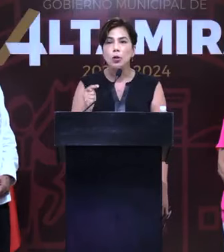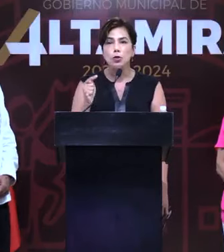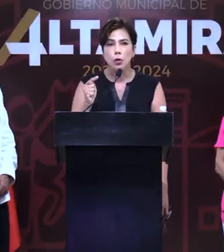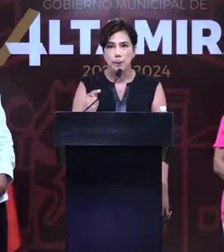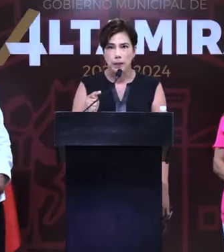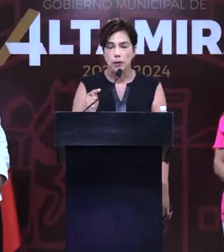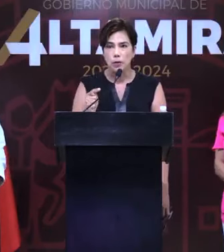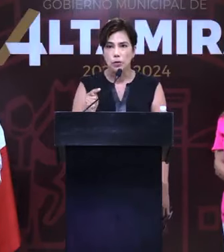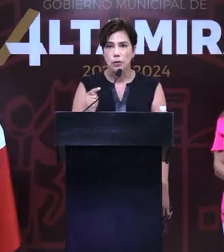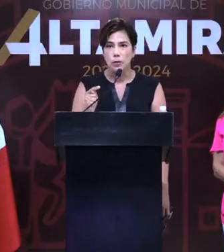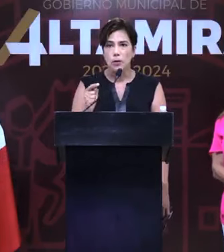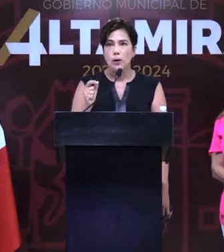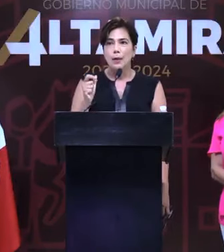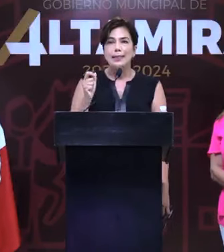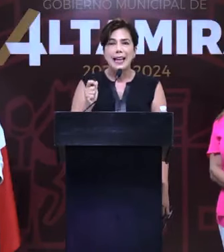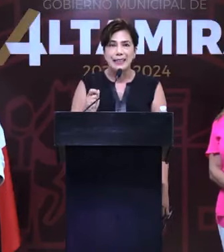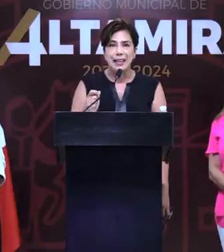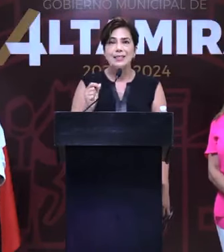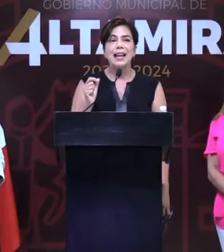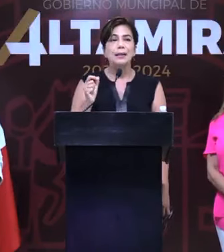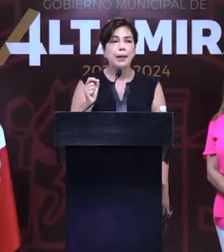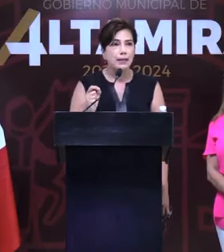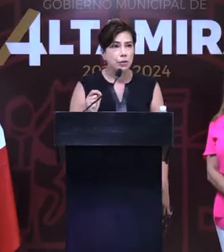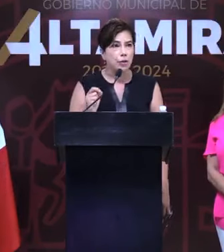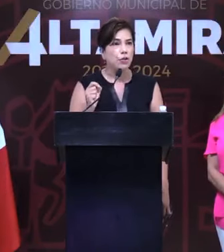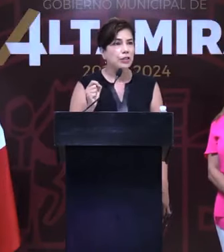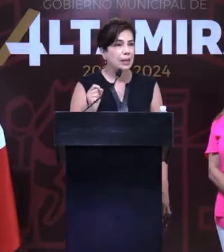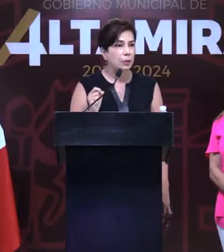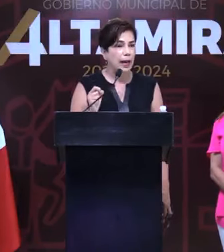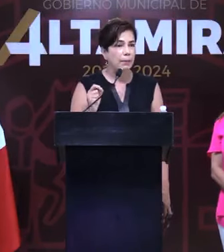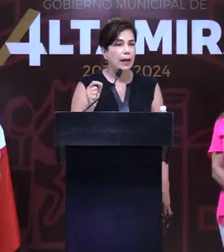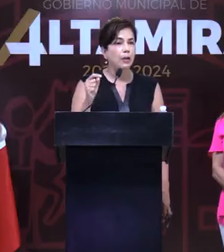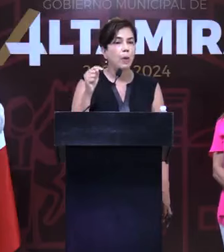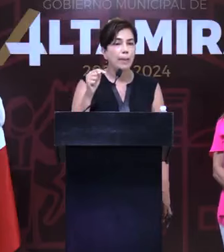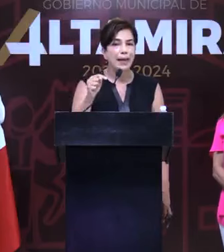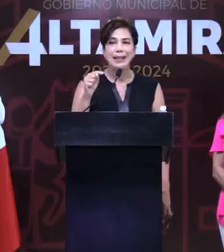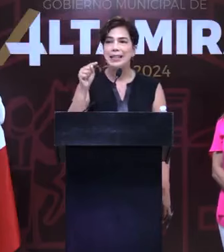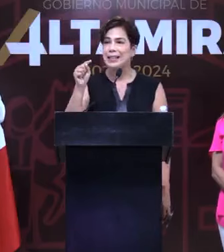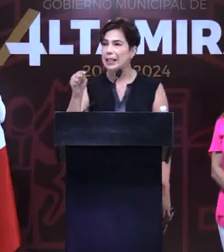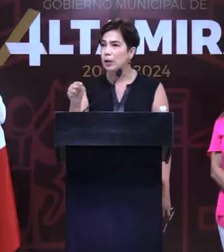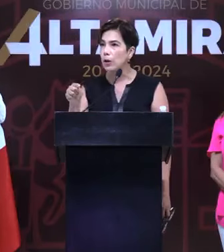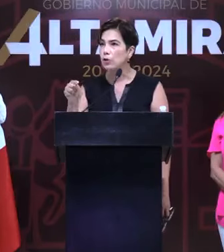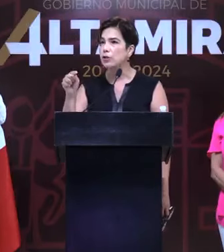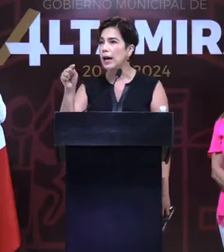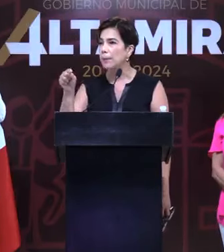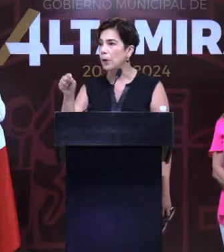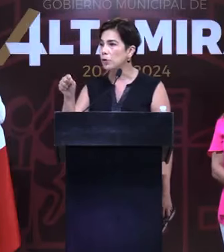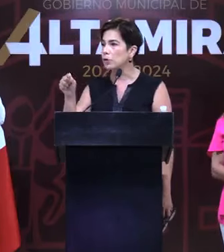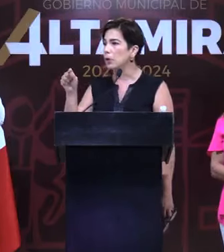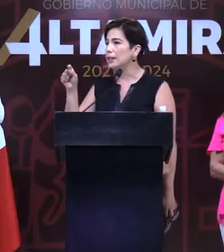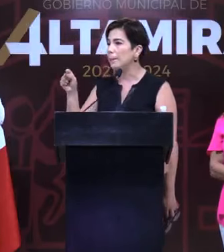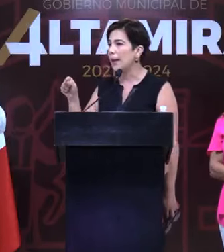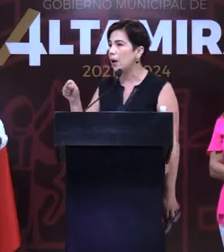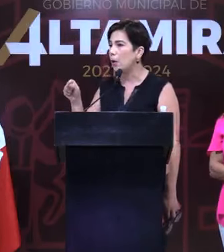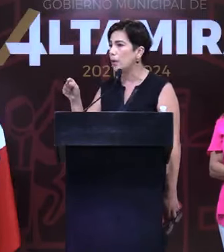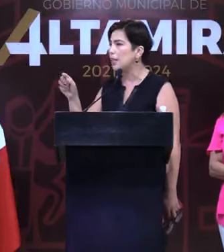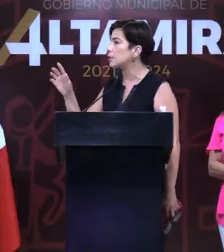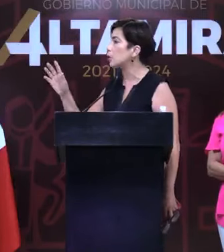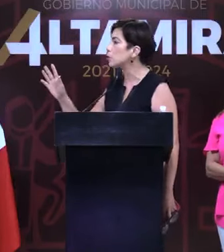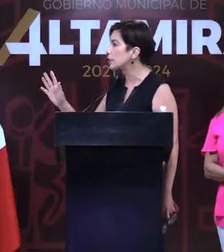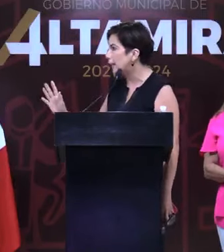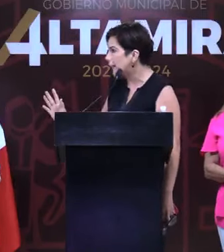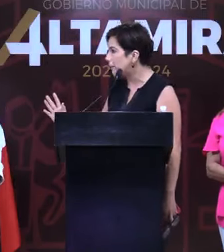todos los domingos talleres de alimentación saludable, el comer rico, sabroso y mejor